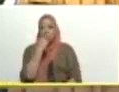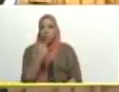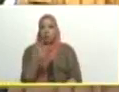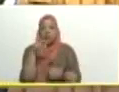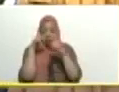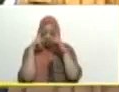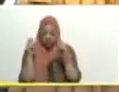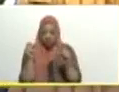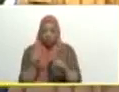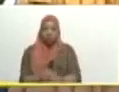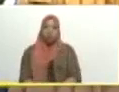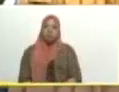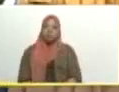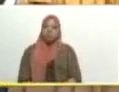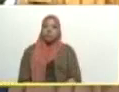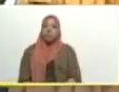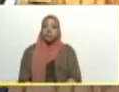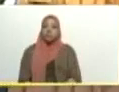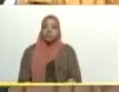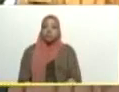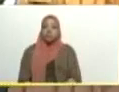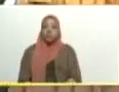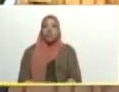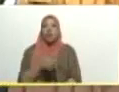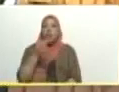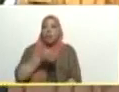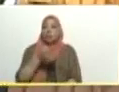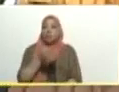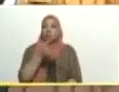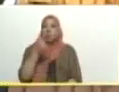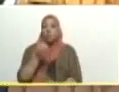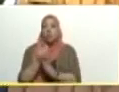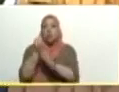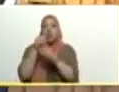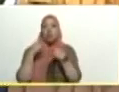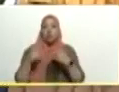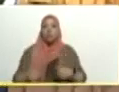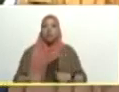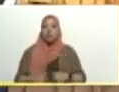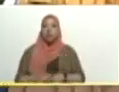inteligente, de verdad, un gran líder de la humanidad.